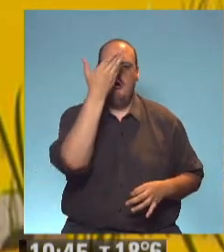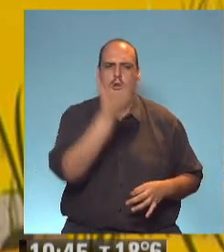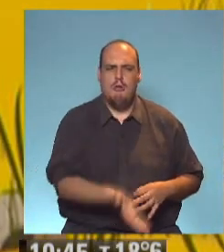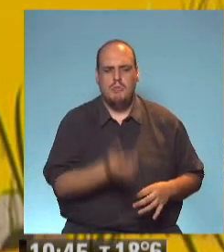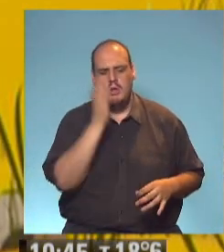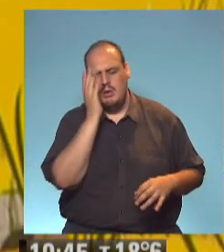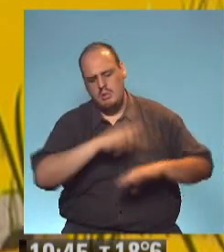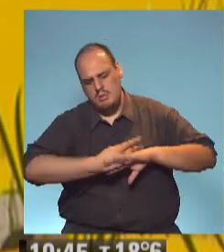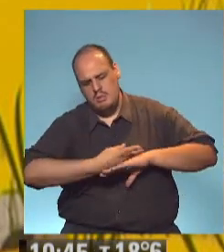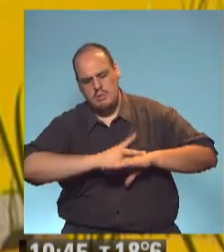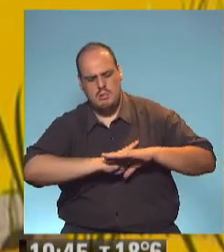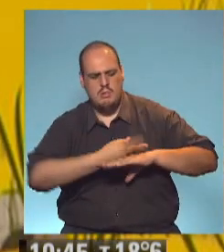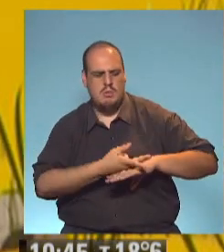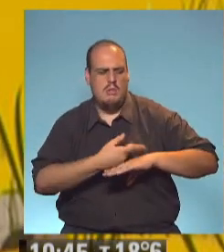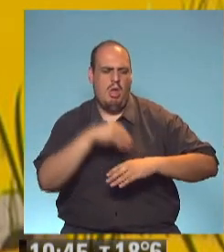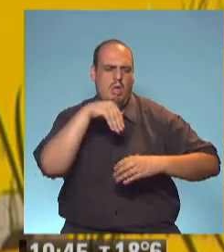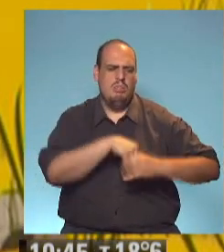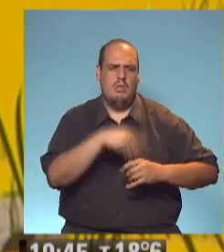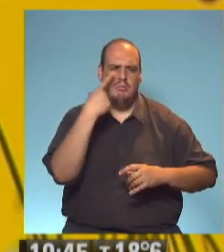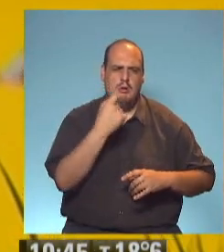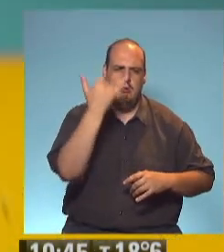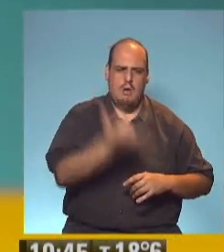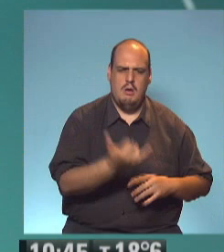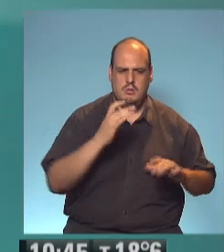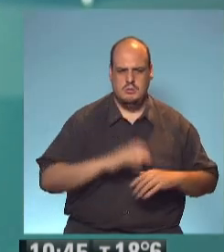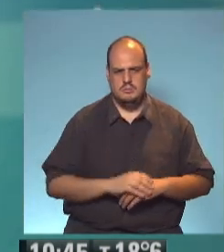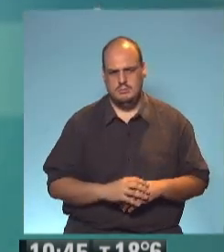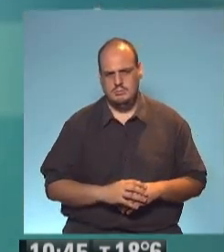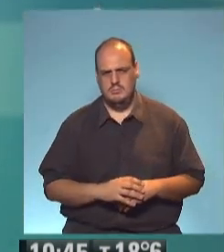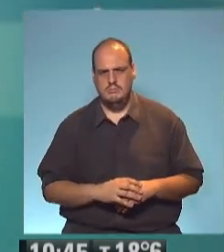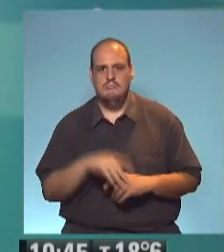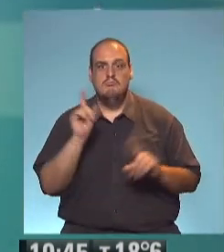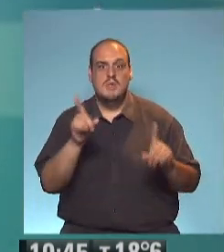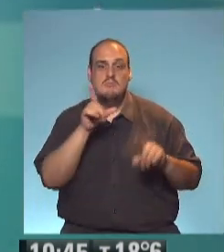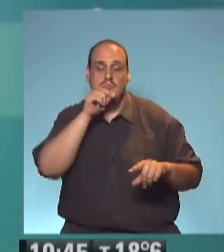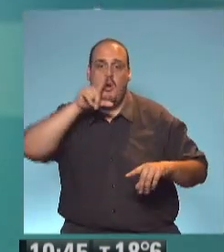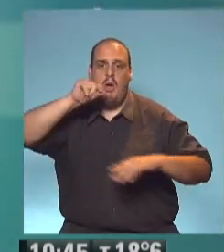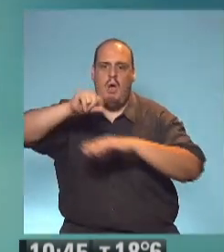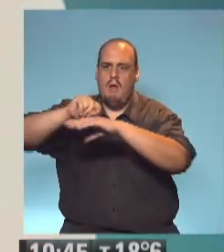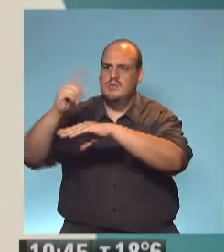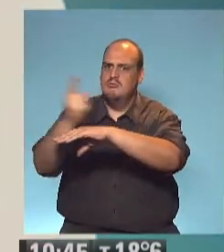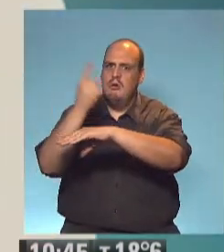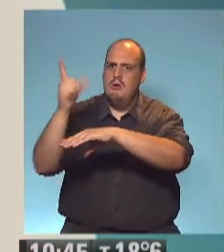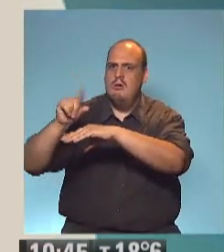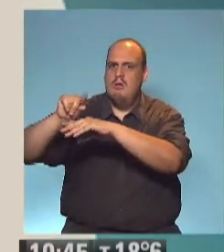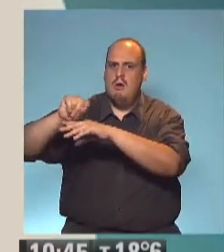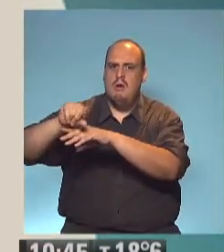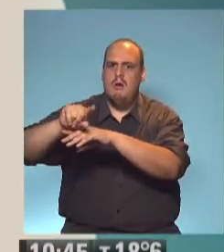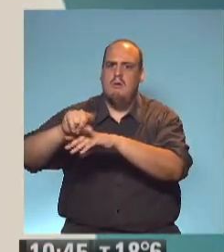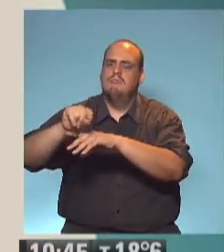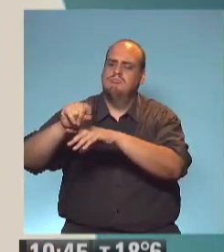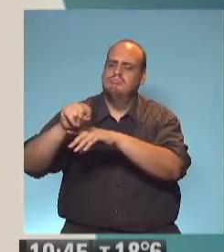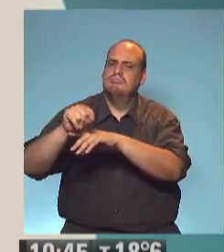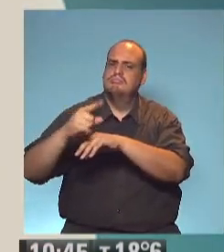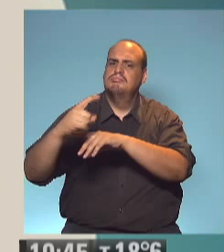desvela, una pena extraordinaria. Como el ave solitaria, con el